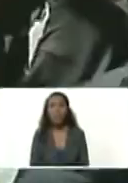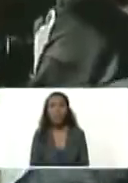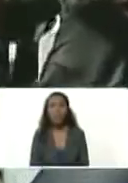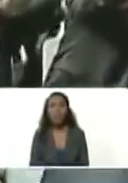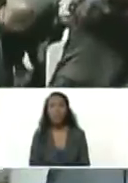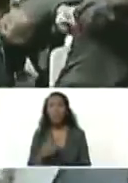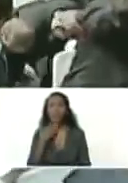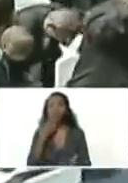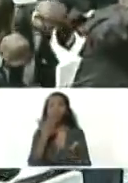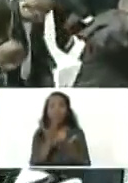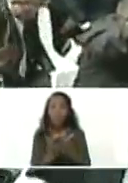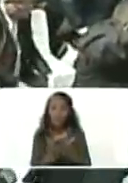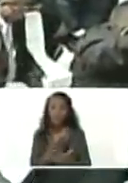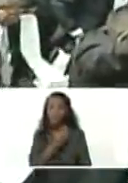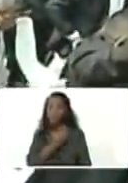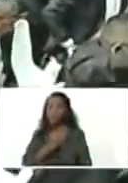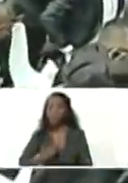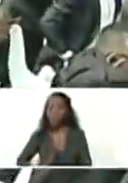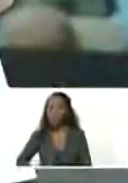Gracias, presidente.